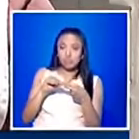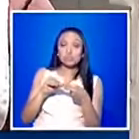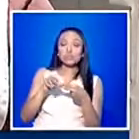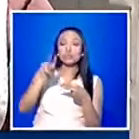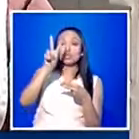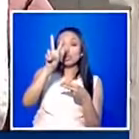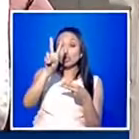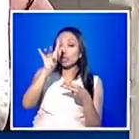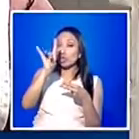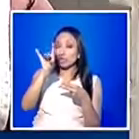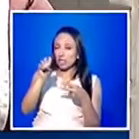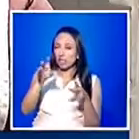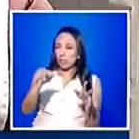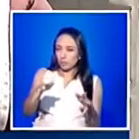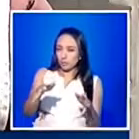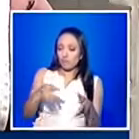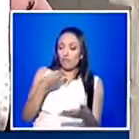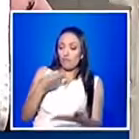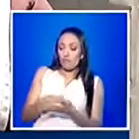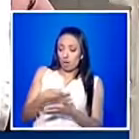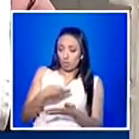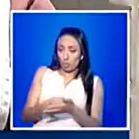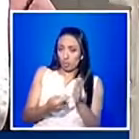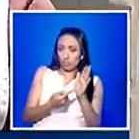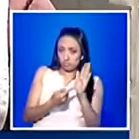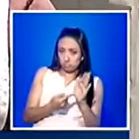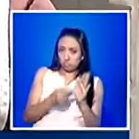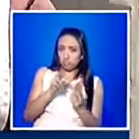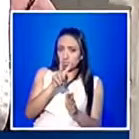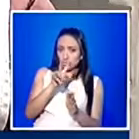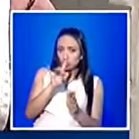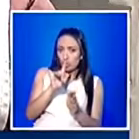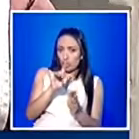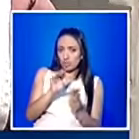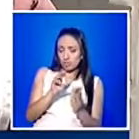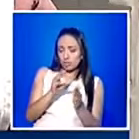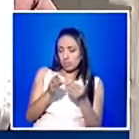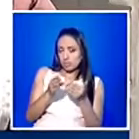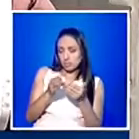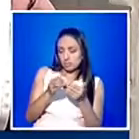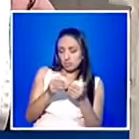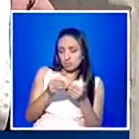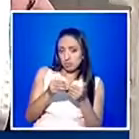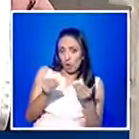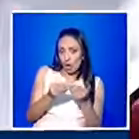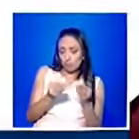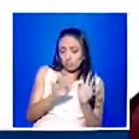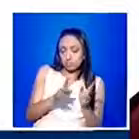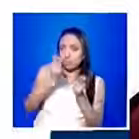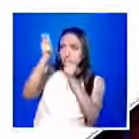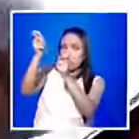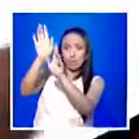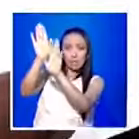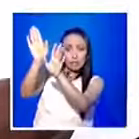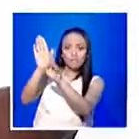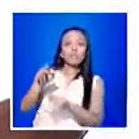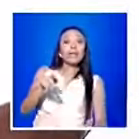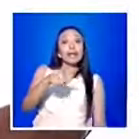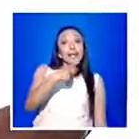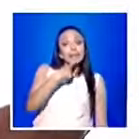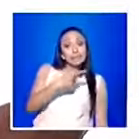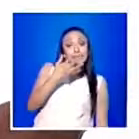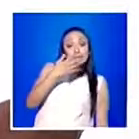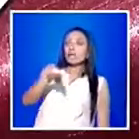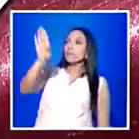está facturado con facturas y está enviado también todo eso a la IMOP. Quiso acceder a la póliza